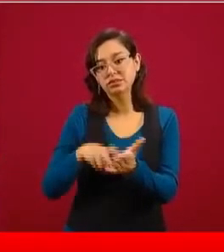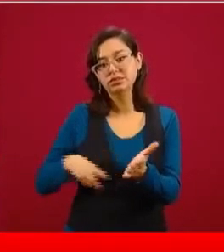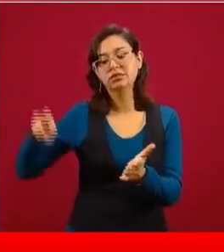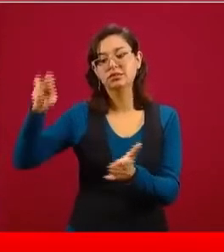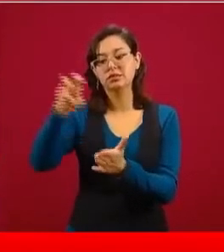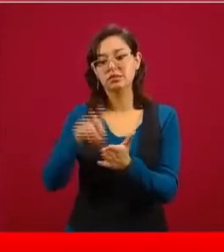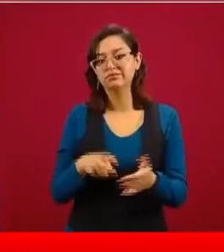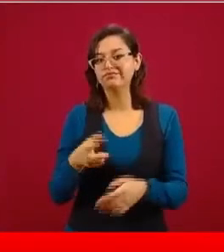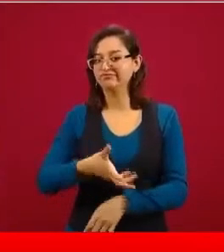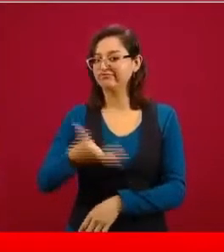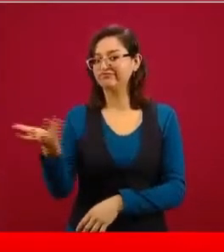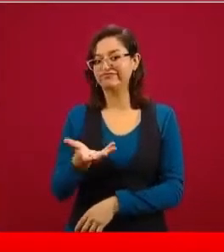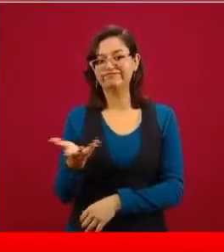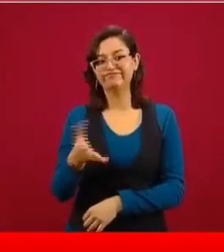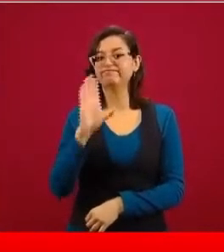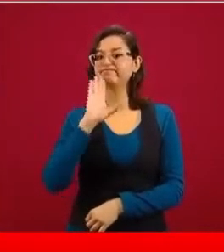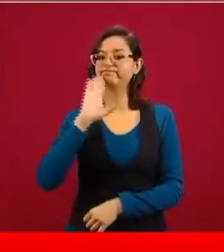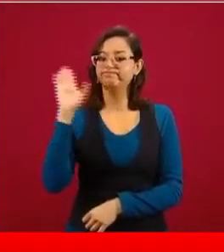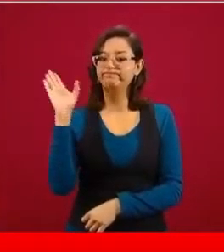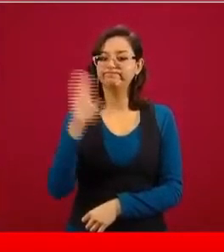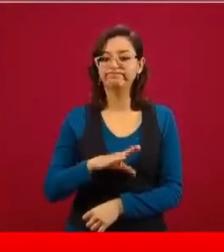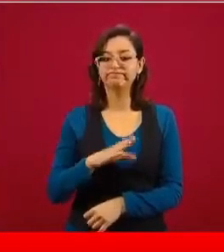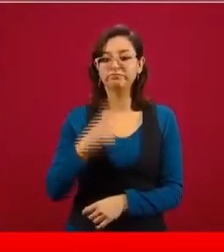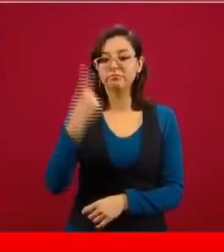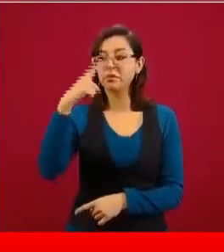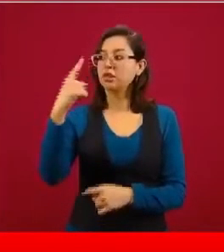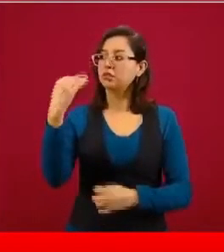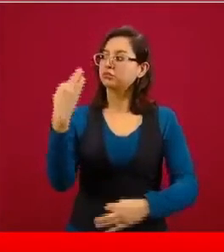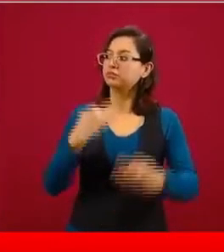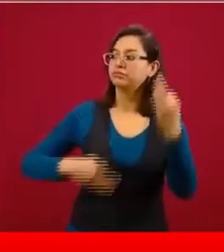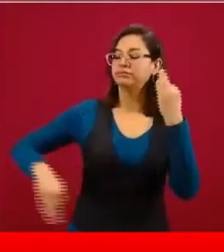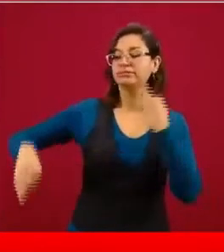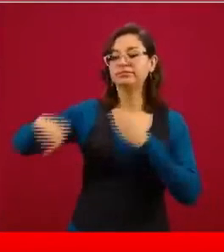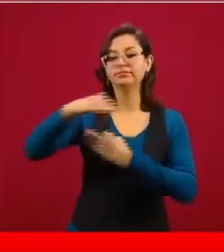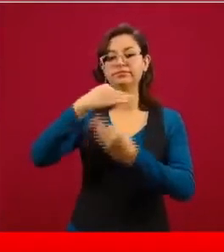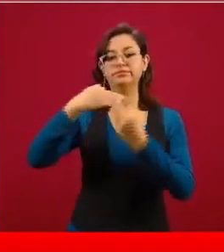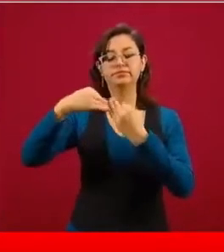las malas prácticas por el bien de todos,